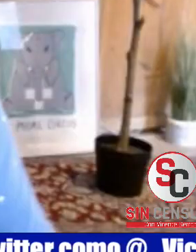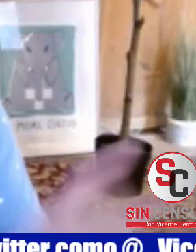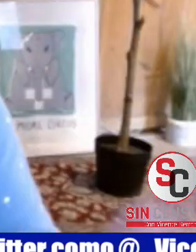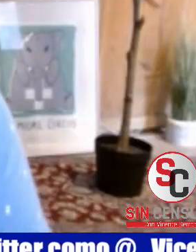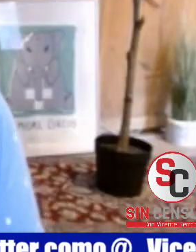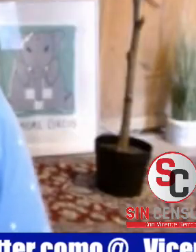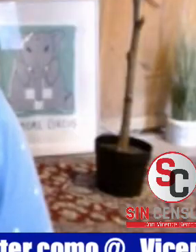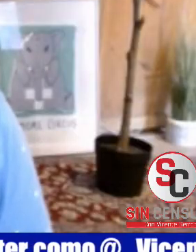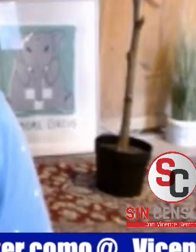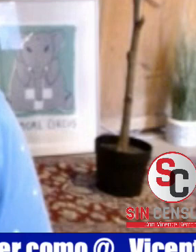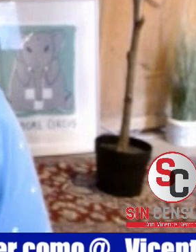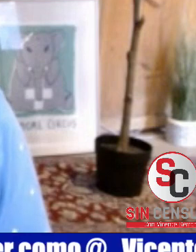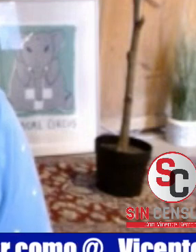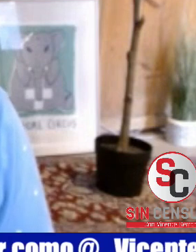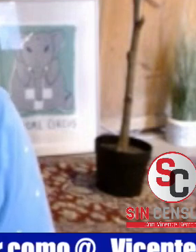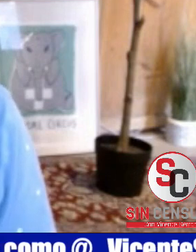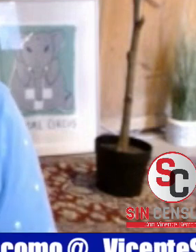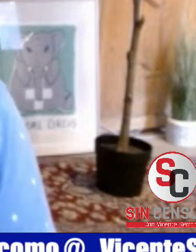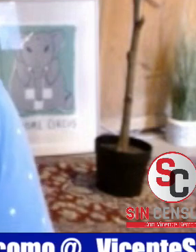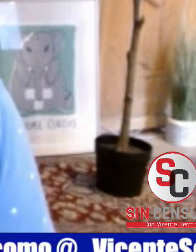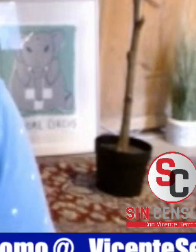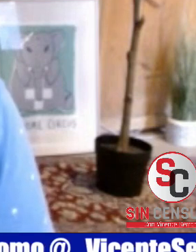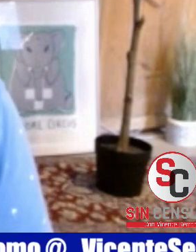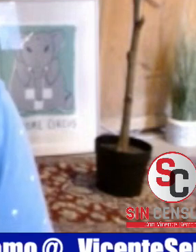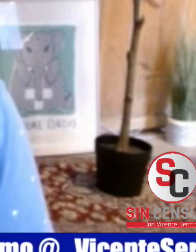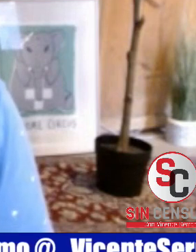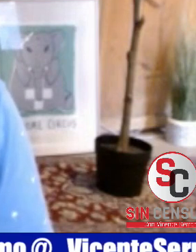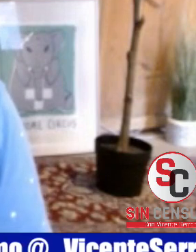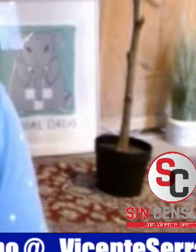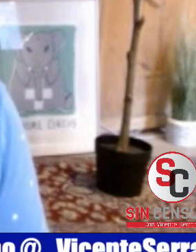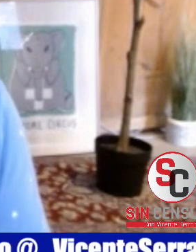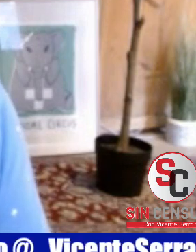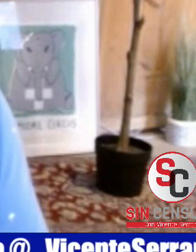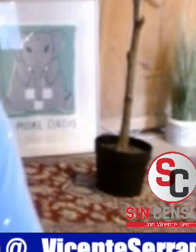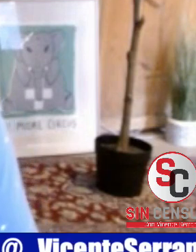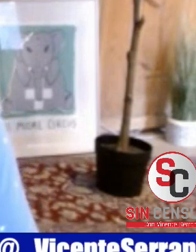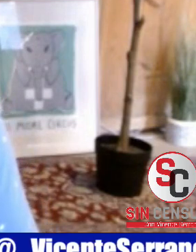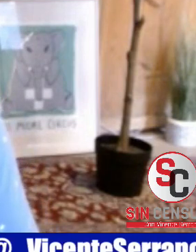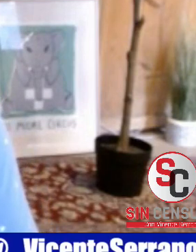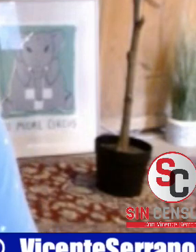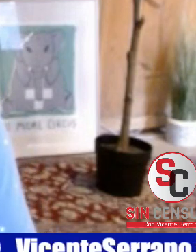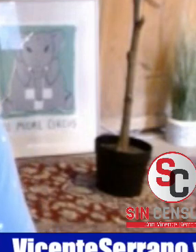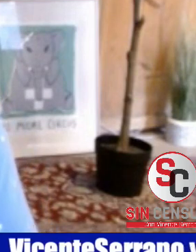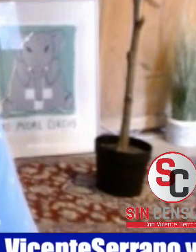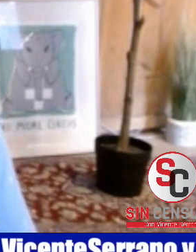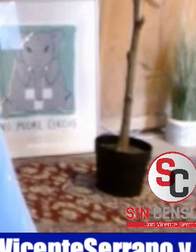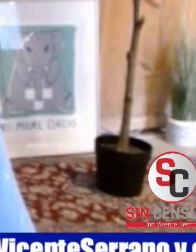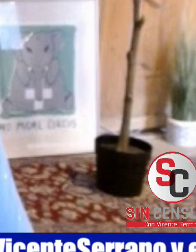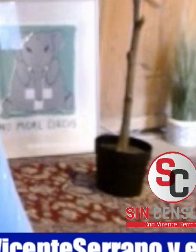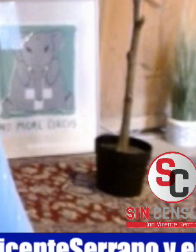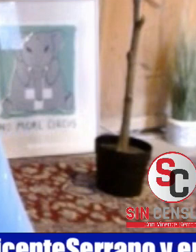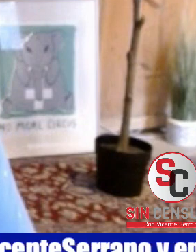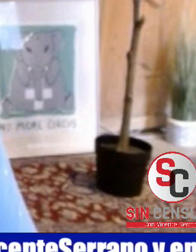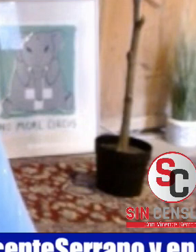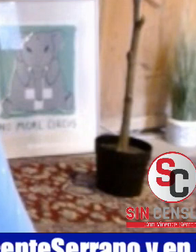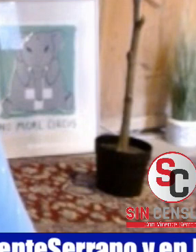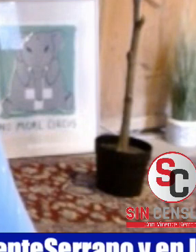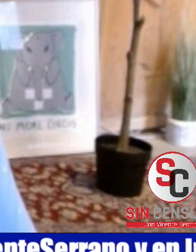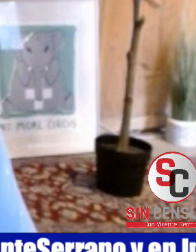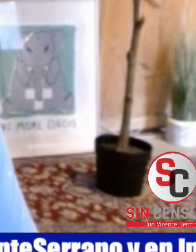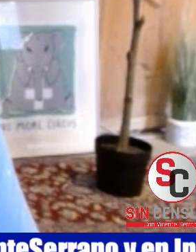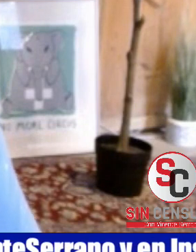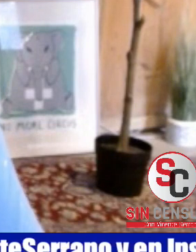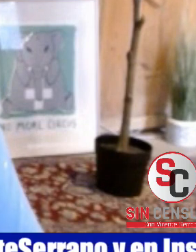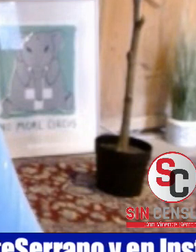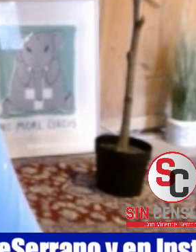que estamos siendo tolerantes con el crimen. No, no es así. Todos los días, dice el presidente López Obrador, se detienen a los delincuentes y cuando no